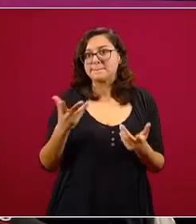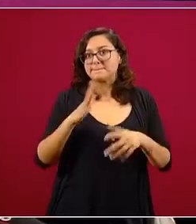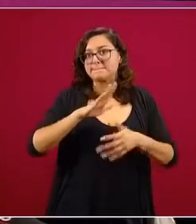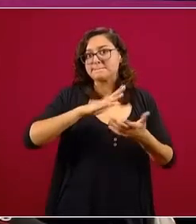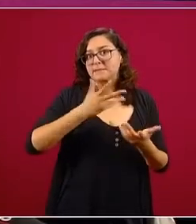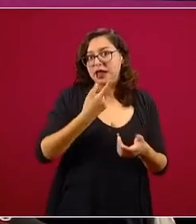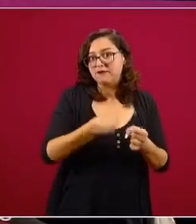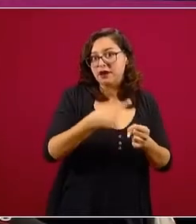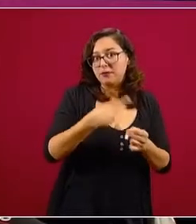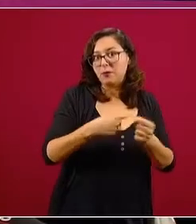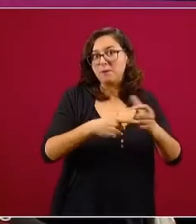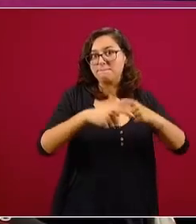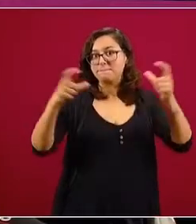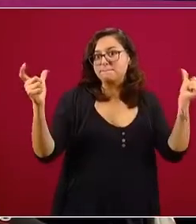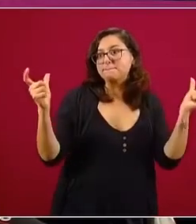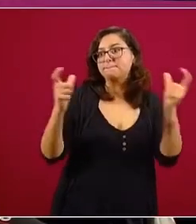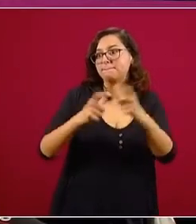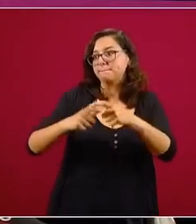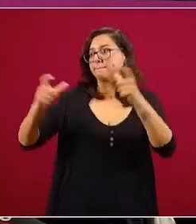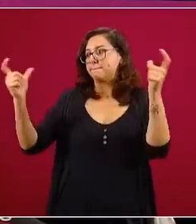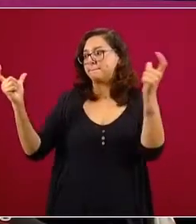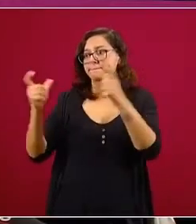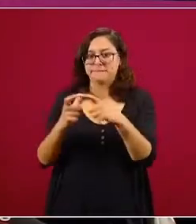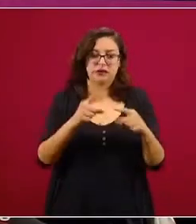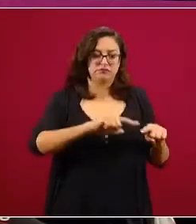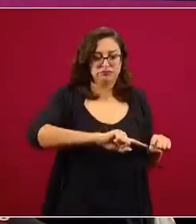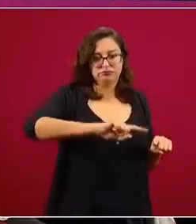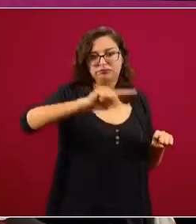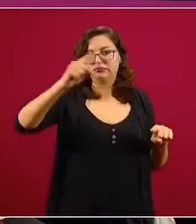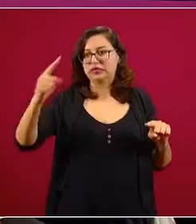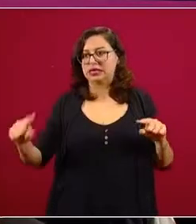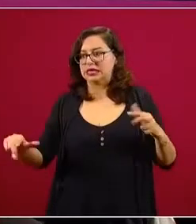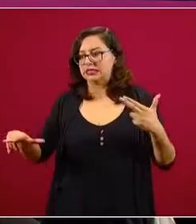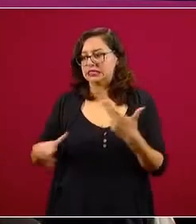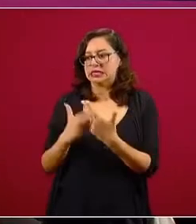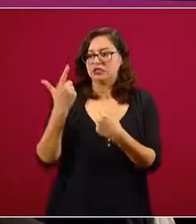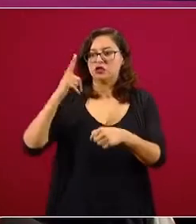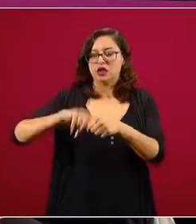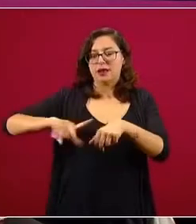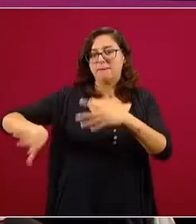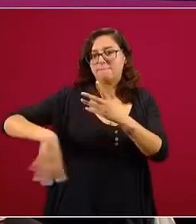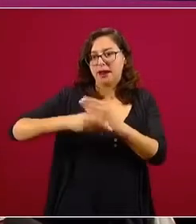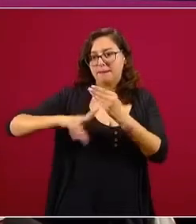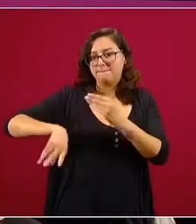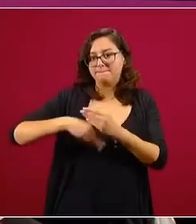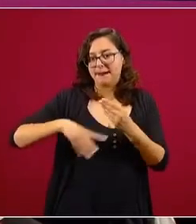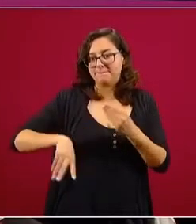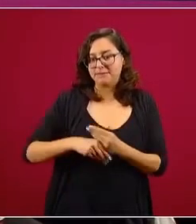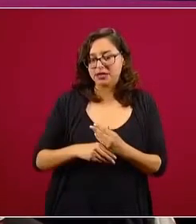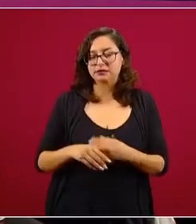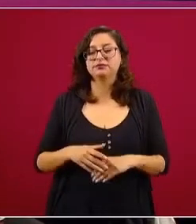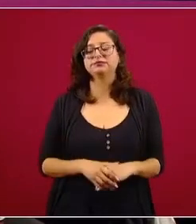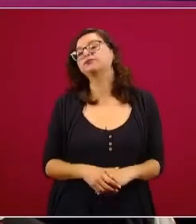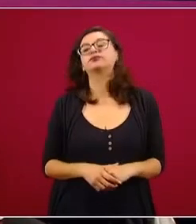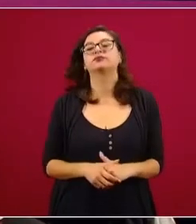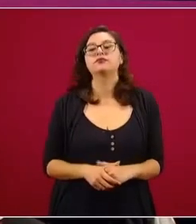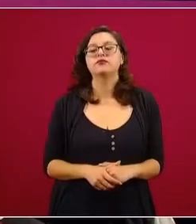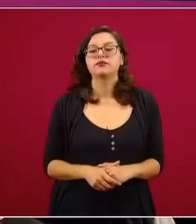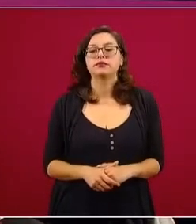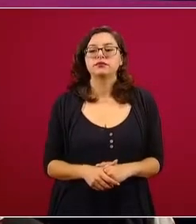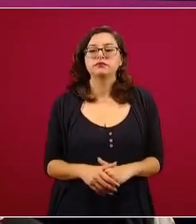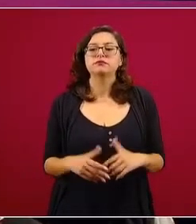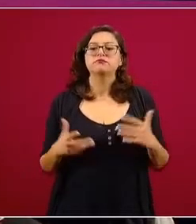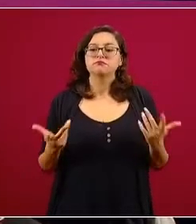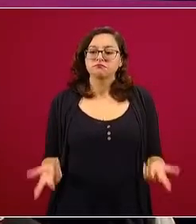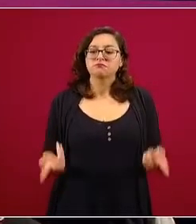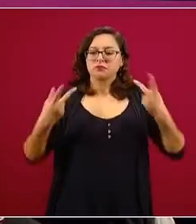nacional estamos viendo. Ya veíamos que la curva de personas recuperadas, normalmente